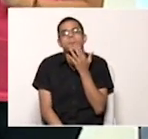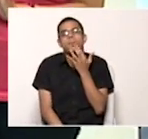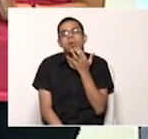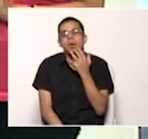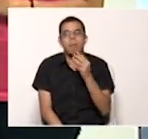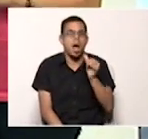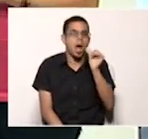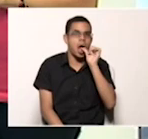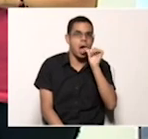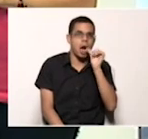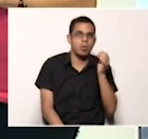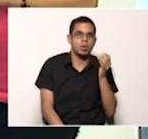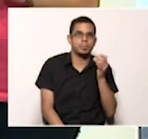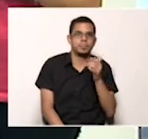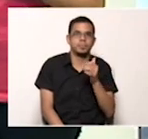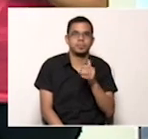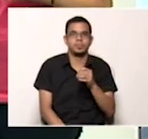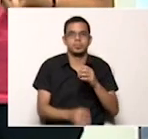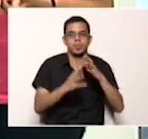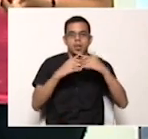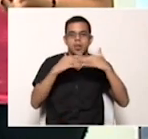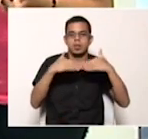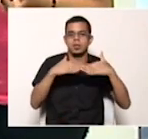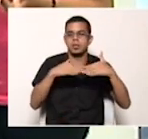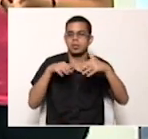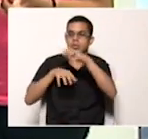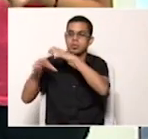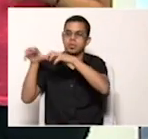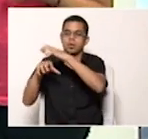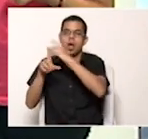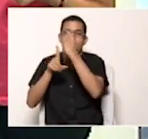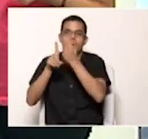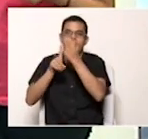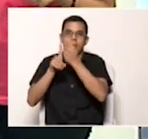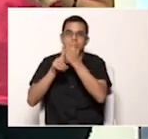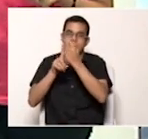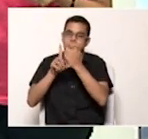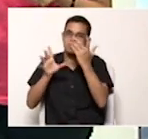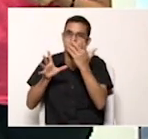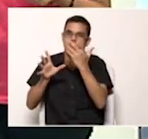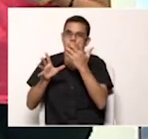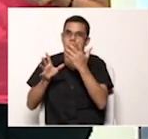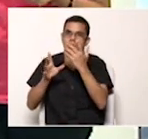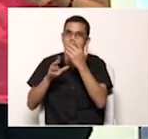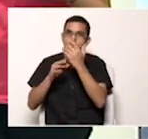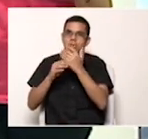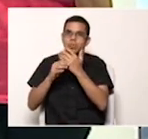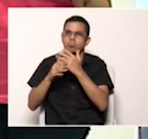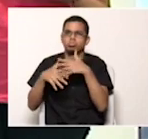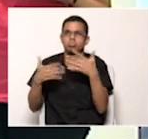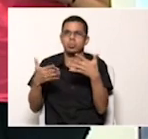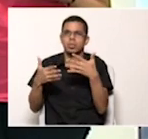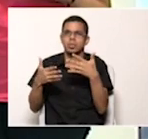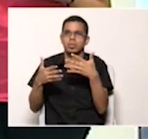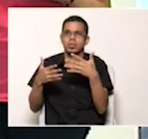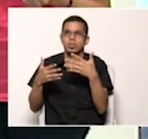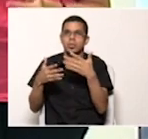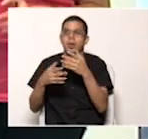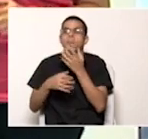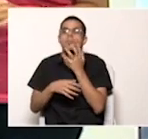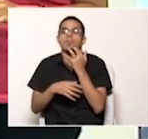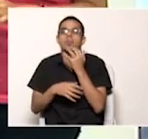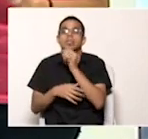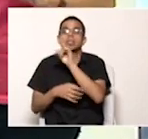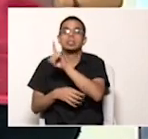estado líquido a estado gaseoso a una temperatura determinada. ¿Cuál es esa temperatura? 100 grados